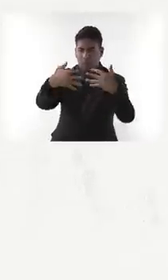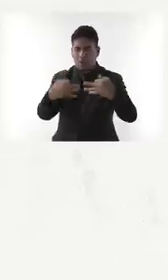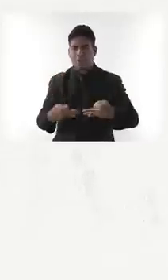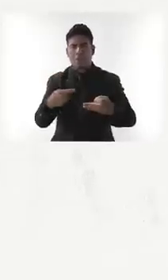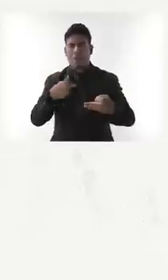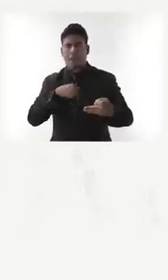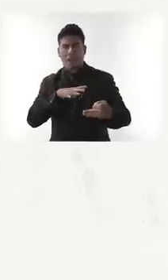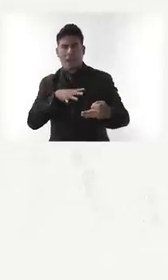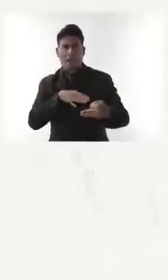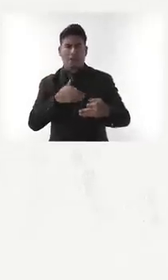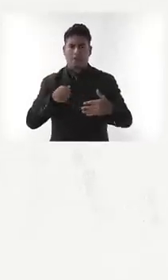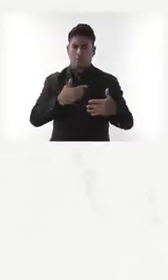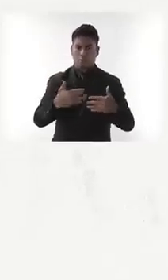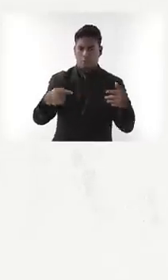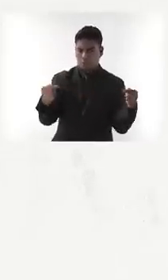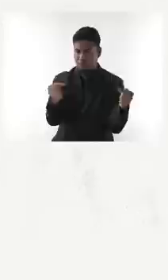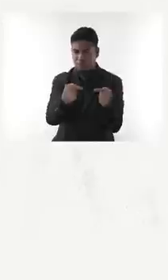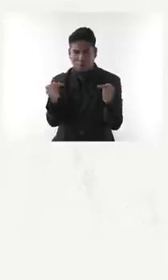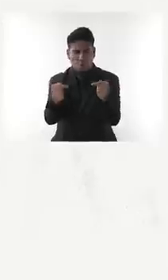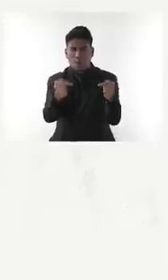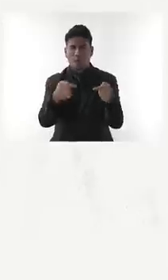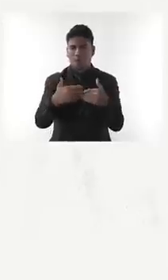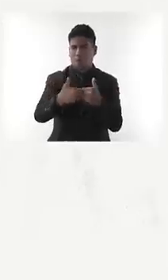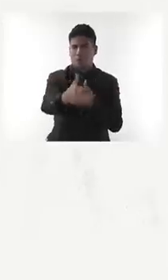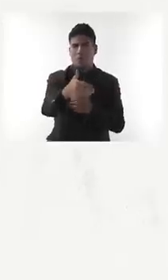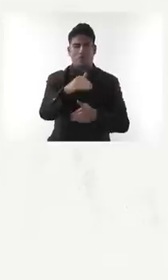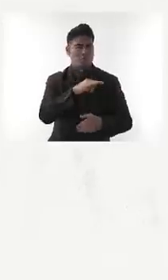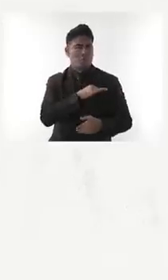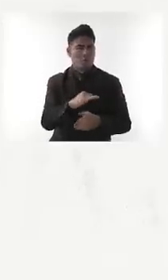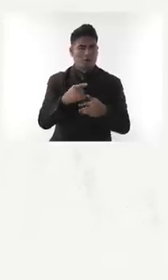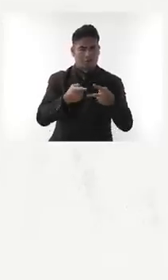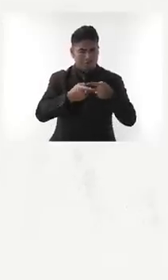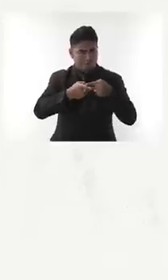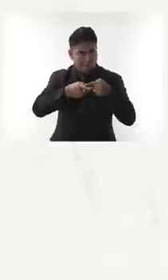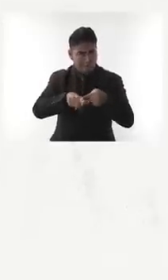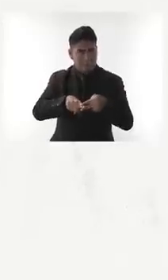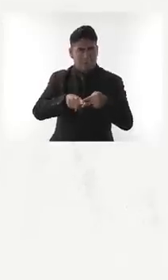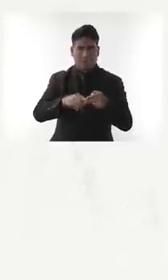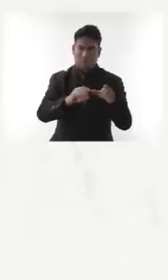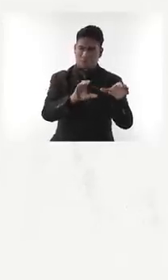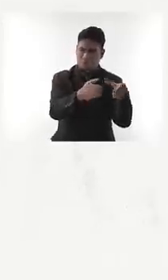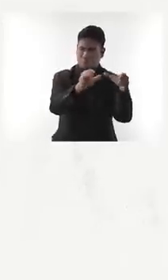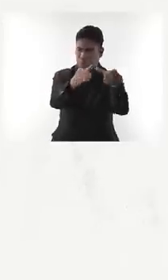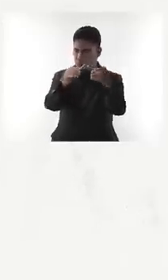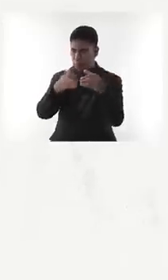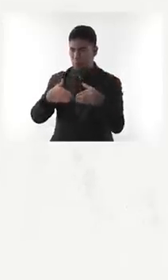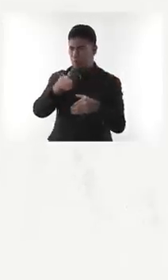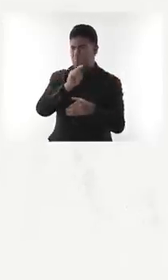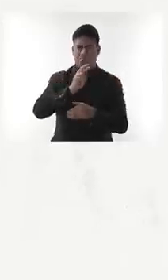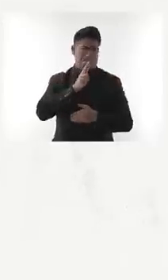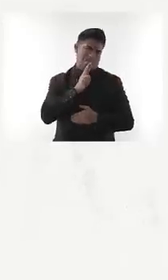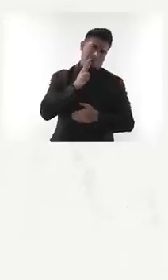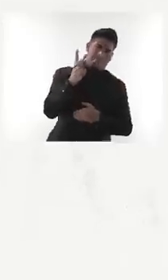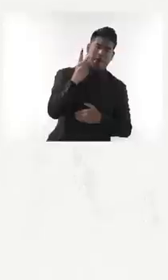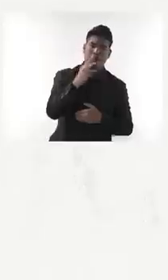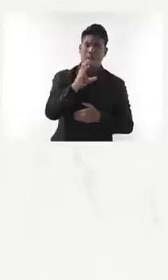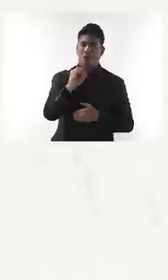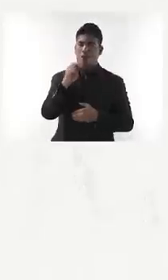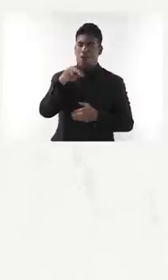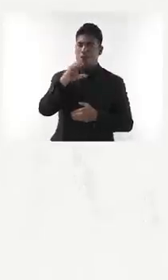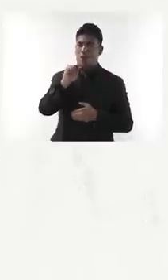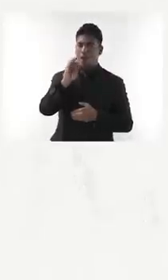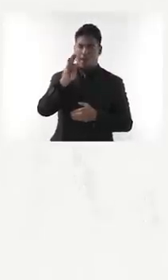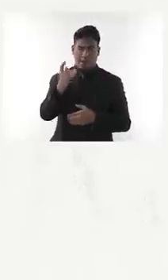parte definitiva de la Nations League, con los mejores clubes de la CONCACAF y los mejores clubes de la